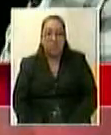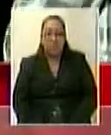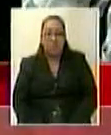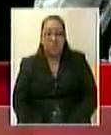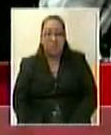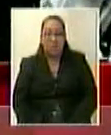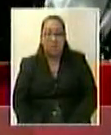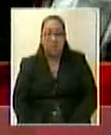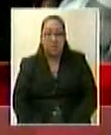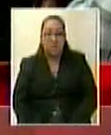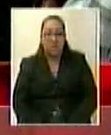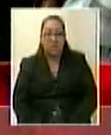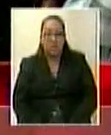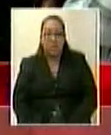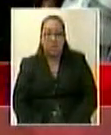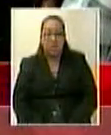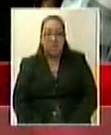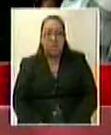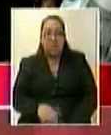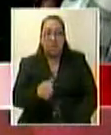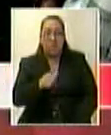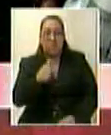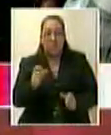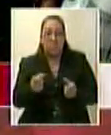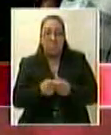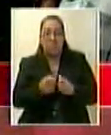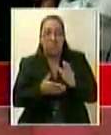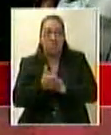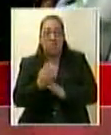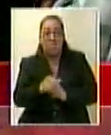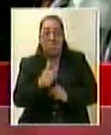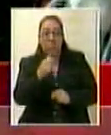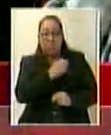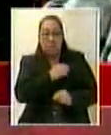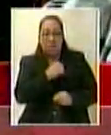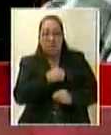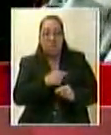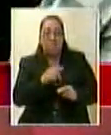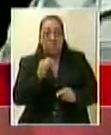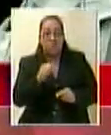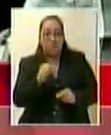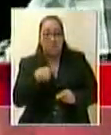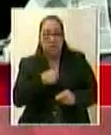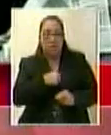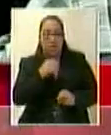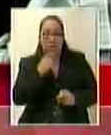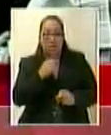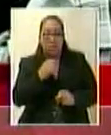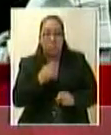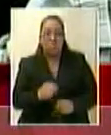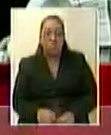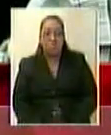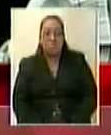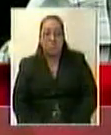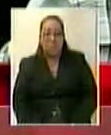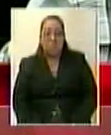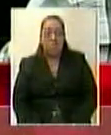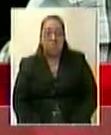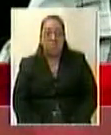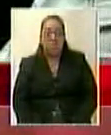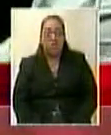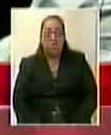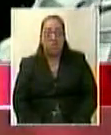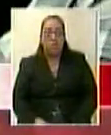otro otras comisiones que se fueran a otros ministerios pero sin embargo Nosotros somos mujeres en